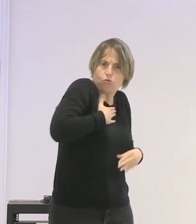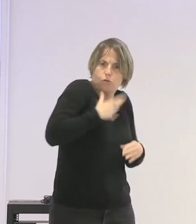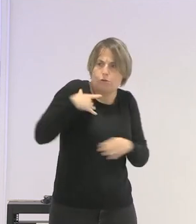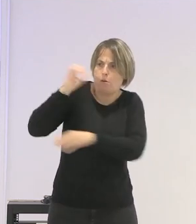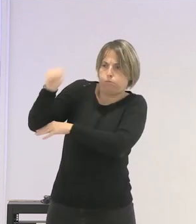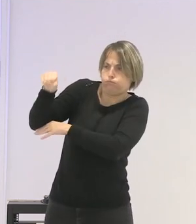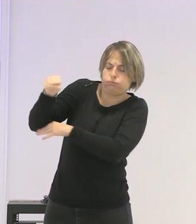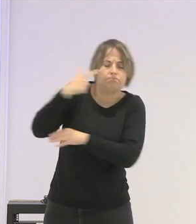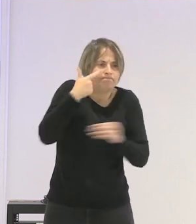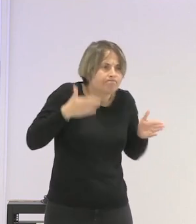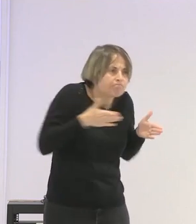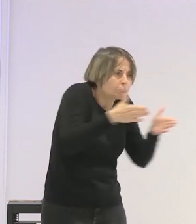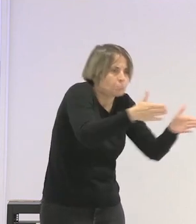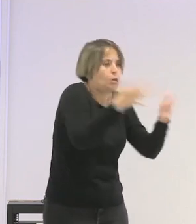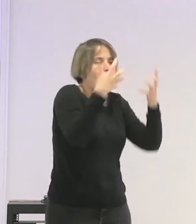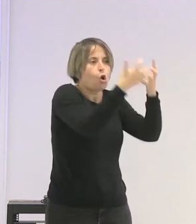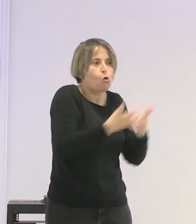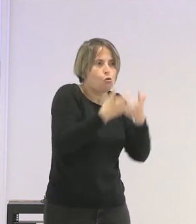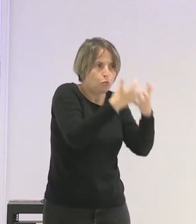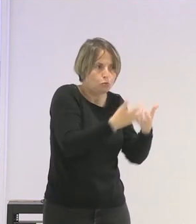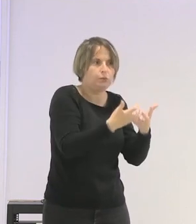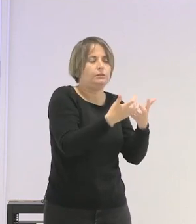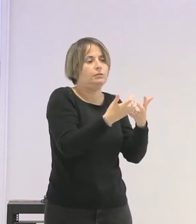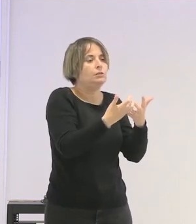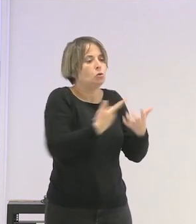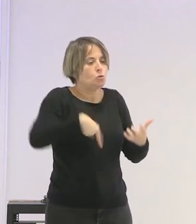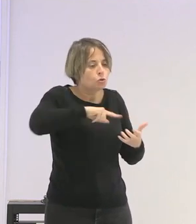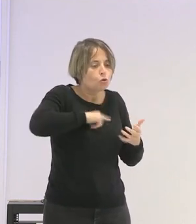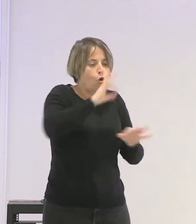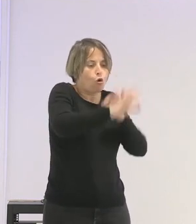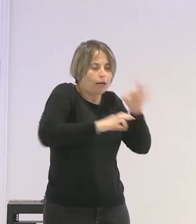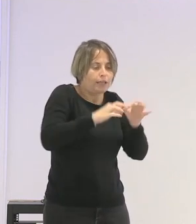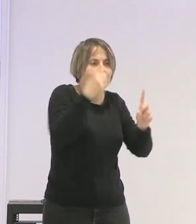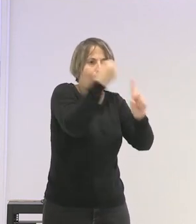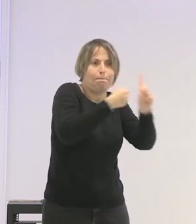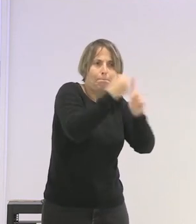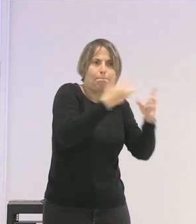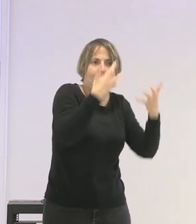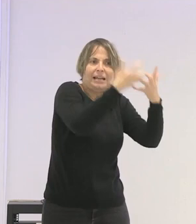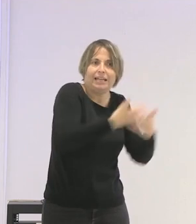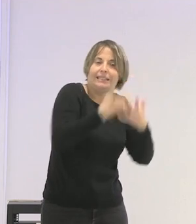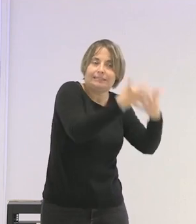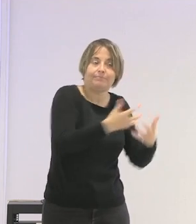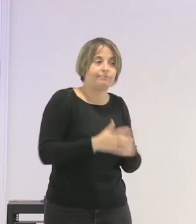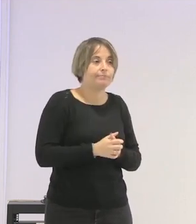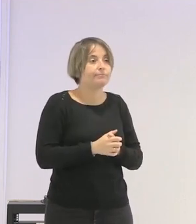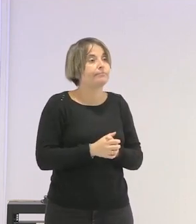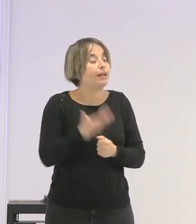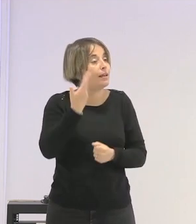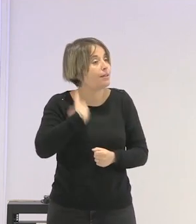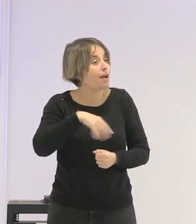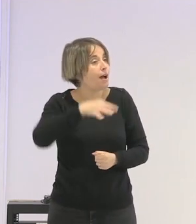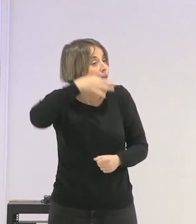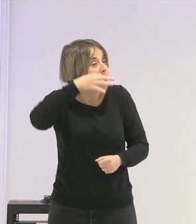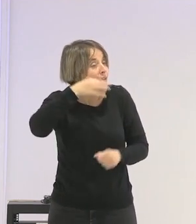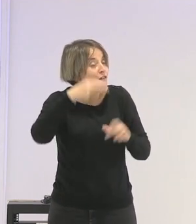necesitamos conseguir y luchar por ello y para eso, bueno, organizarnos y pelearlo. Y para acabar ya,